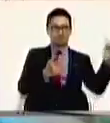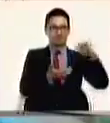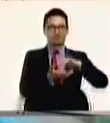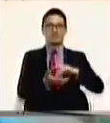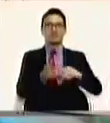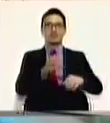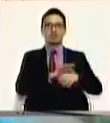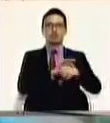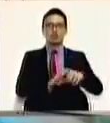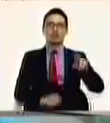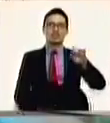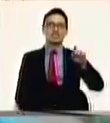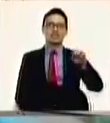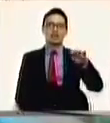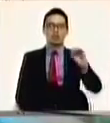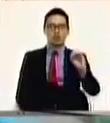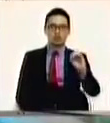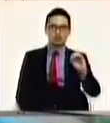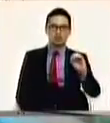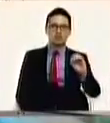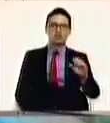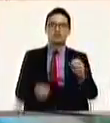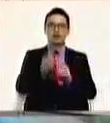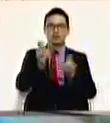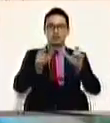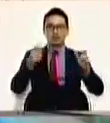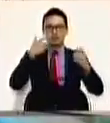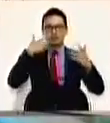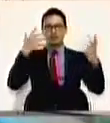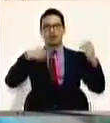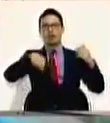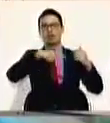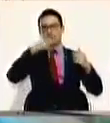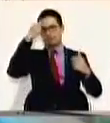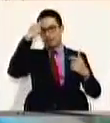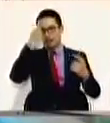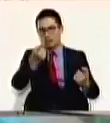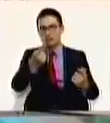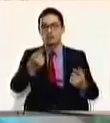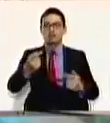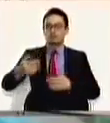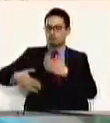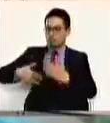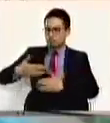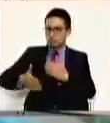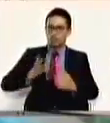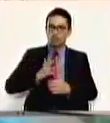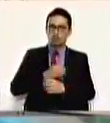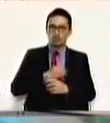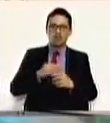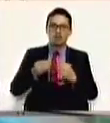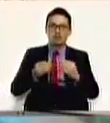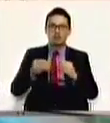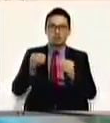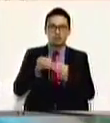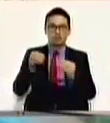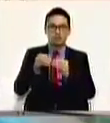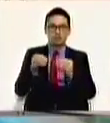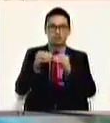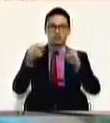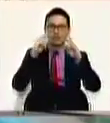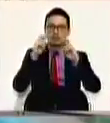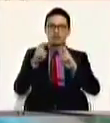No se olviden que básicamente los principales actores estaban desde entonces ilustrados y que lo que hemos venido haciendo es escalar la investigación,